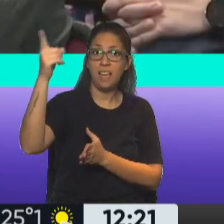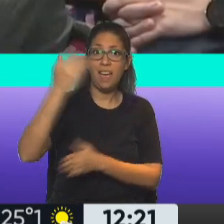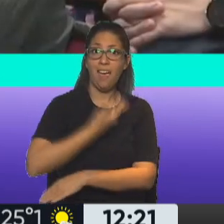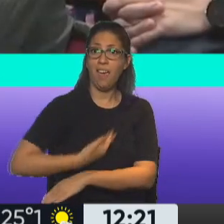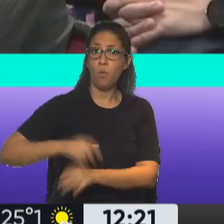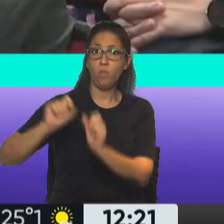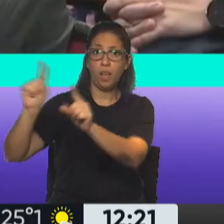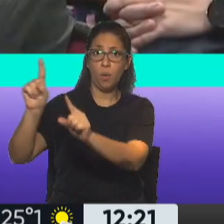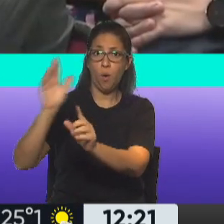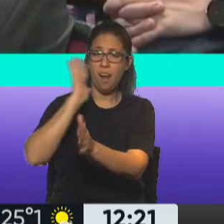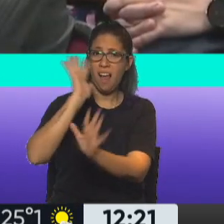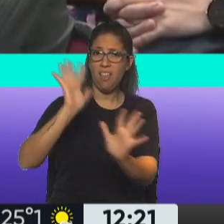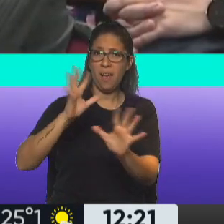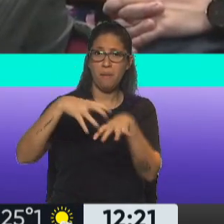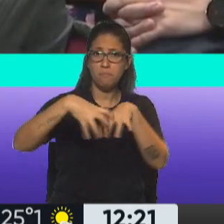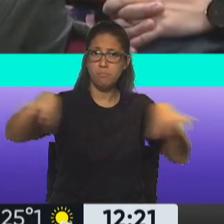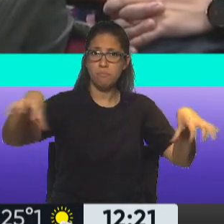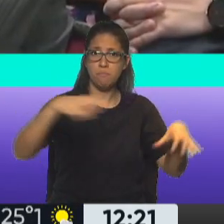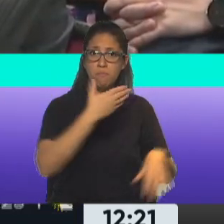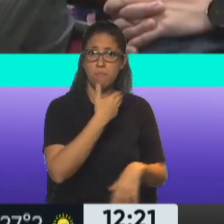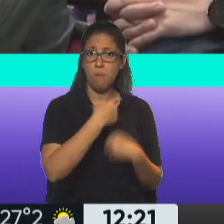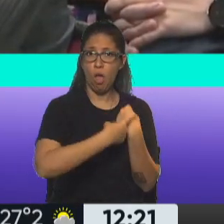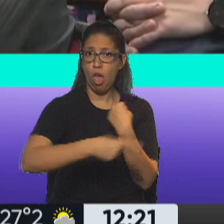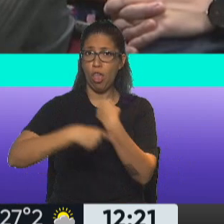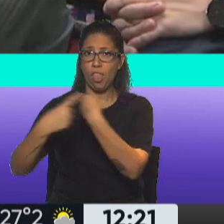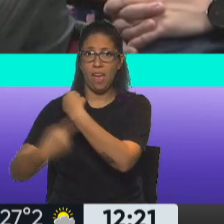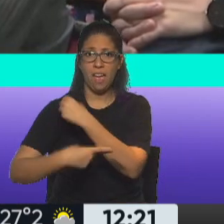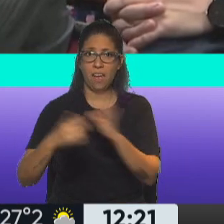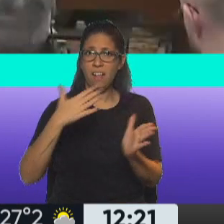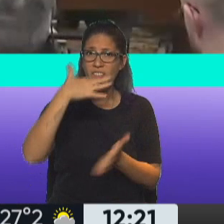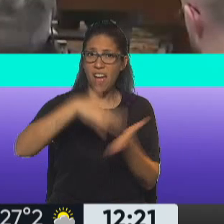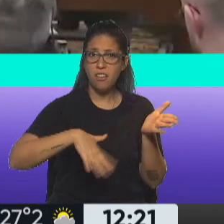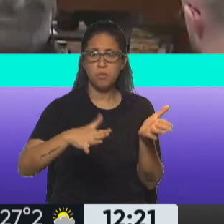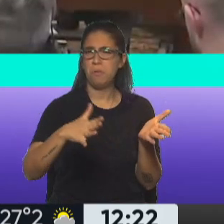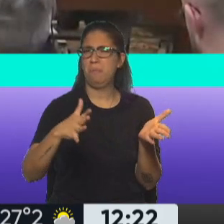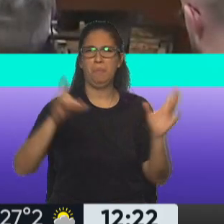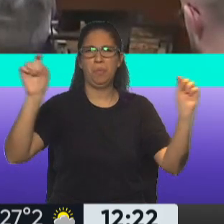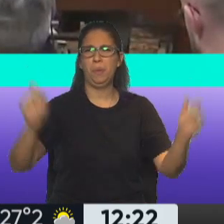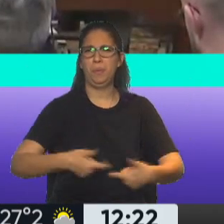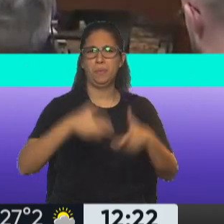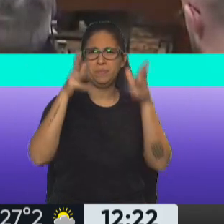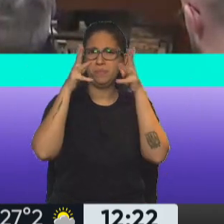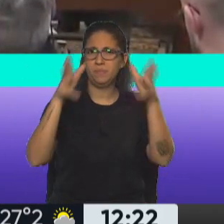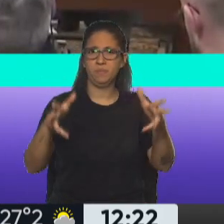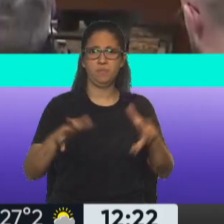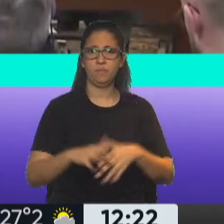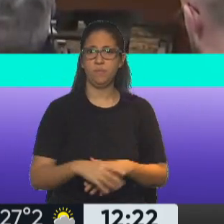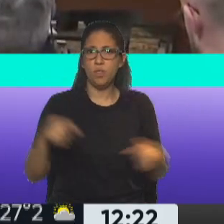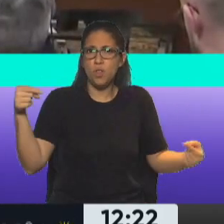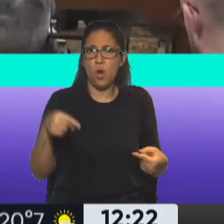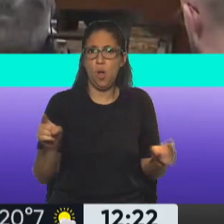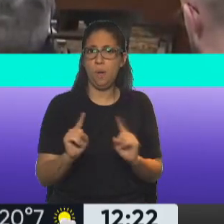Ejecutivo. Es una brutalidad este fallo. Es una brutalidad, es de una brutalidad enorme. Es